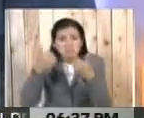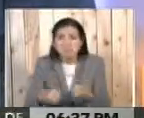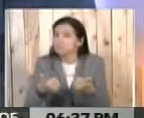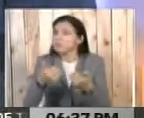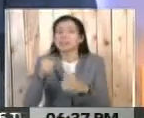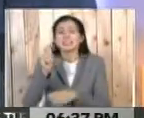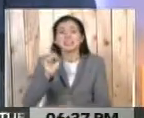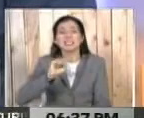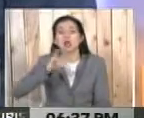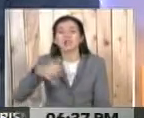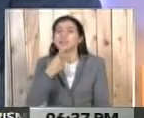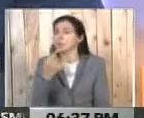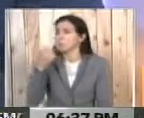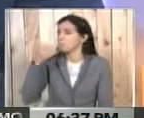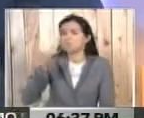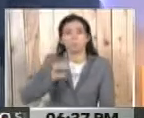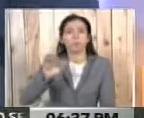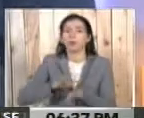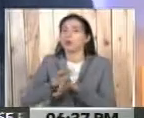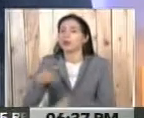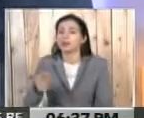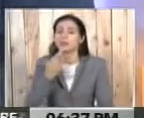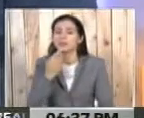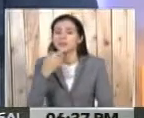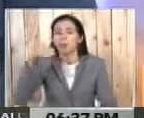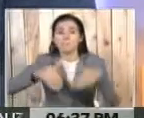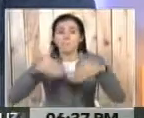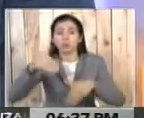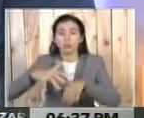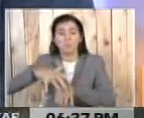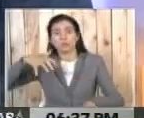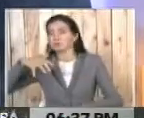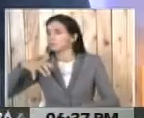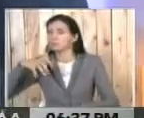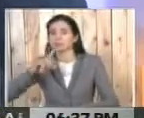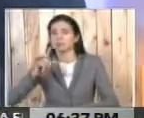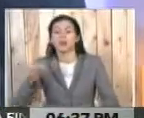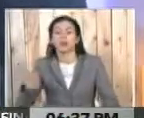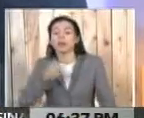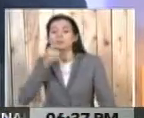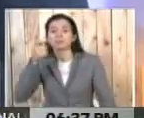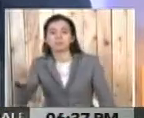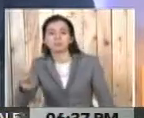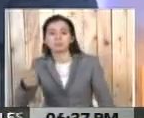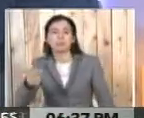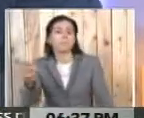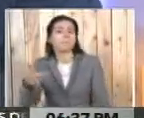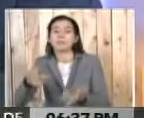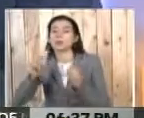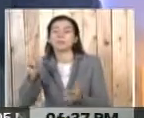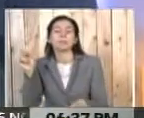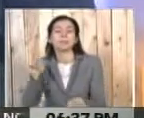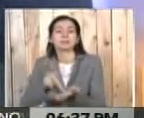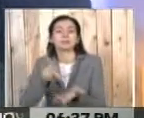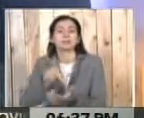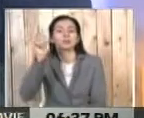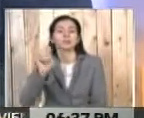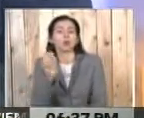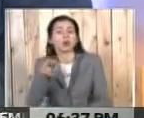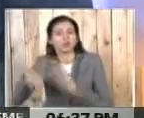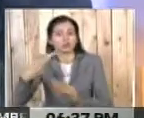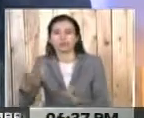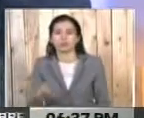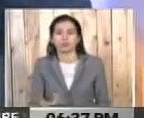TCJ. Una sesión que es aprobada sin los votos respectivos, donde no le dieron la palabra a los votos de la fracción de la patria. Una ley